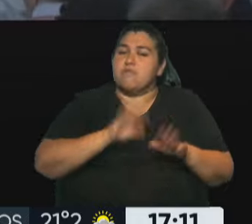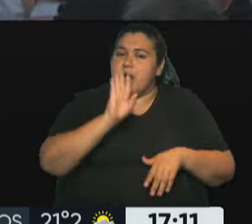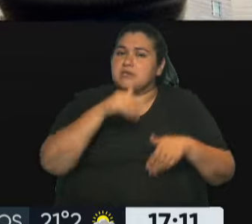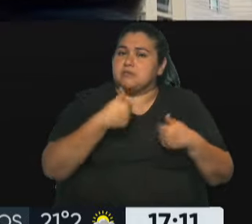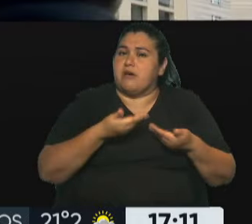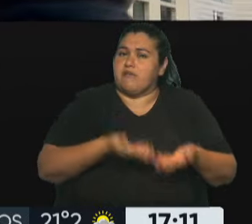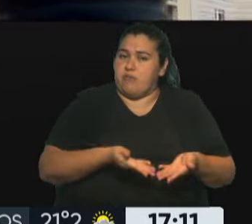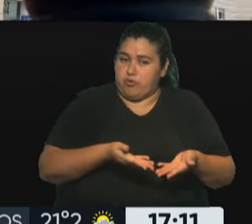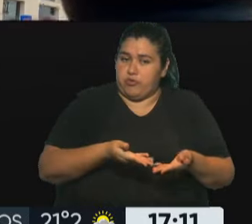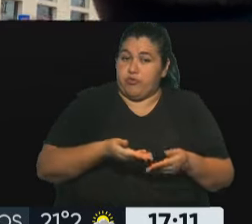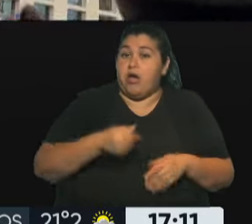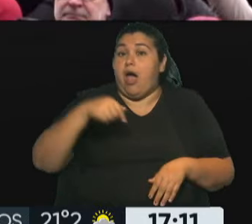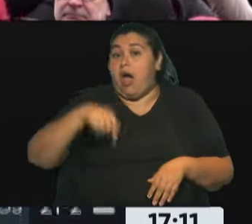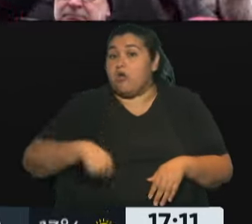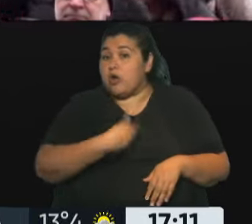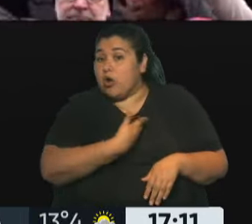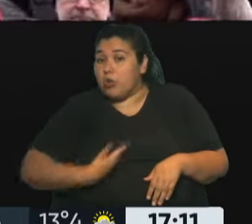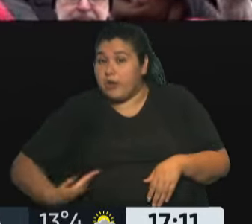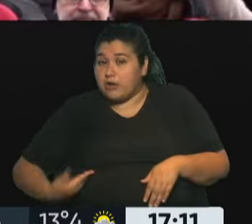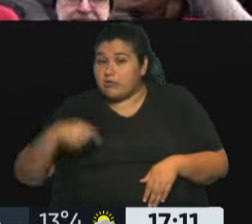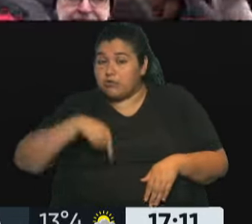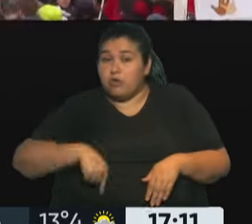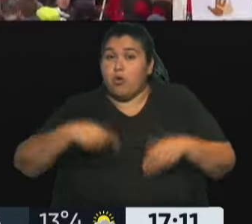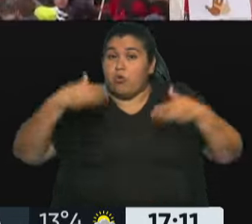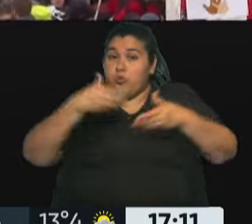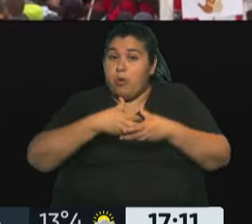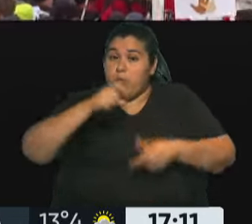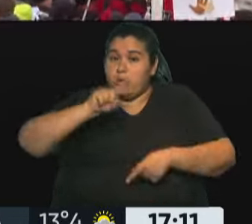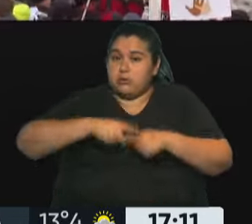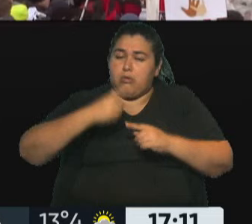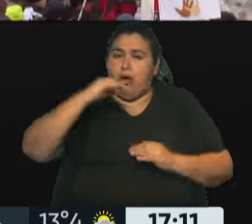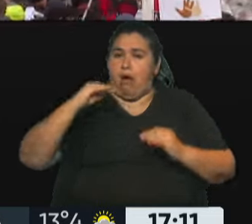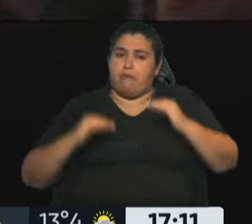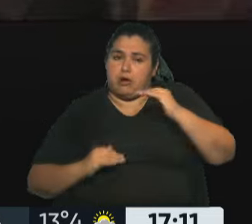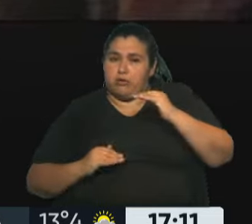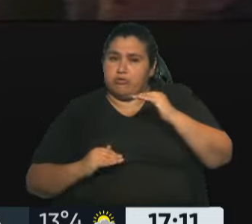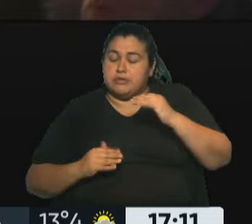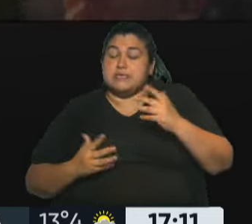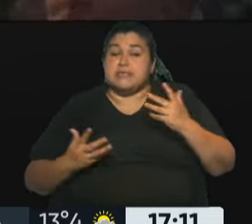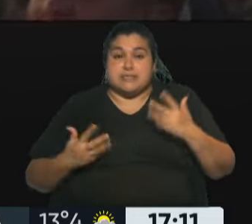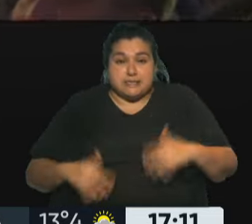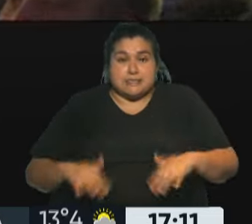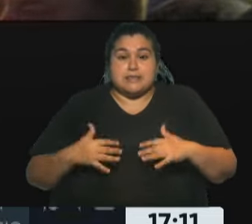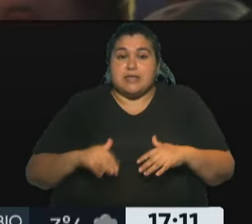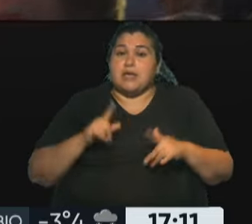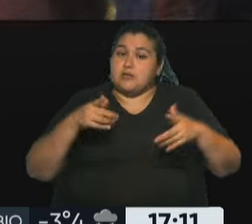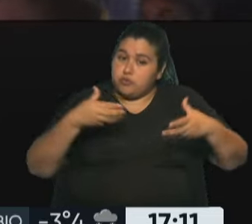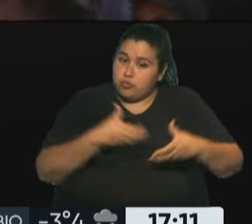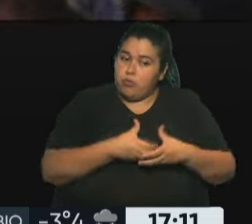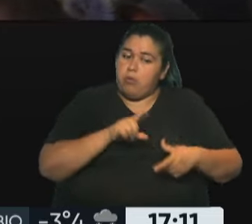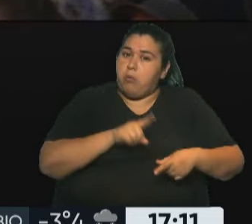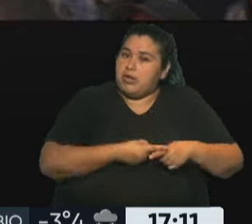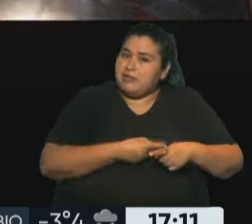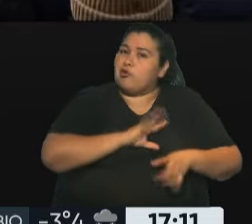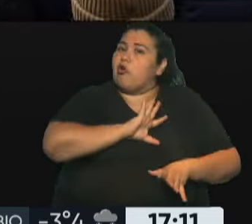delante de la alianza gobernante, que se encuentra en un momento de crisis, y detrás del Partido Conservador Alemán. Es decir, estamos hablando de un partido ya